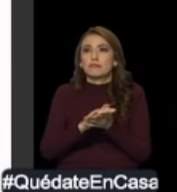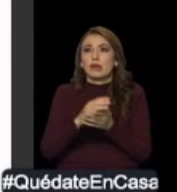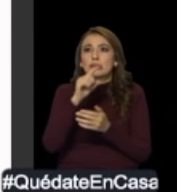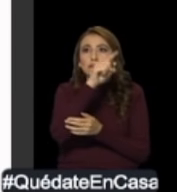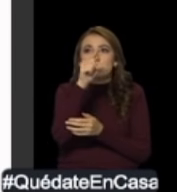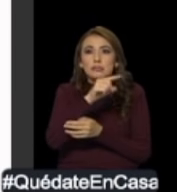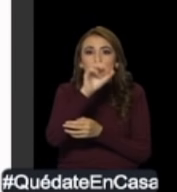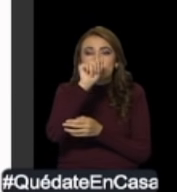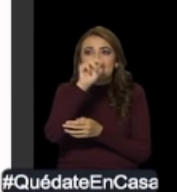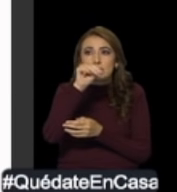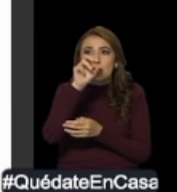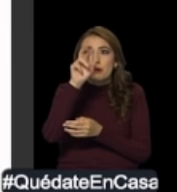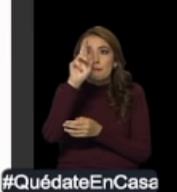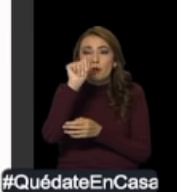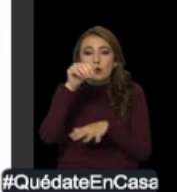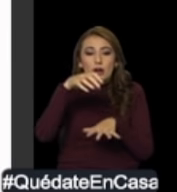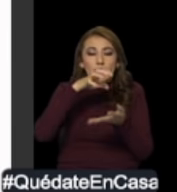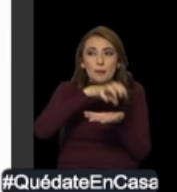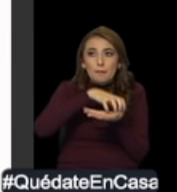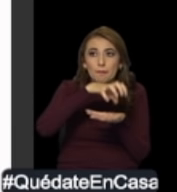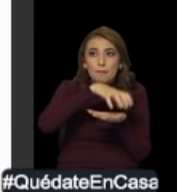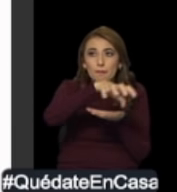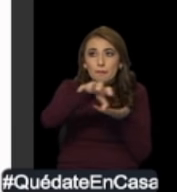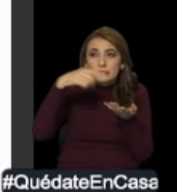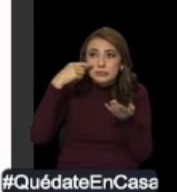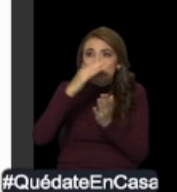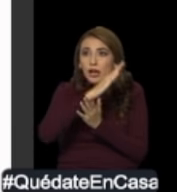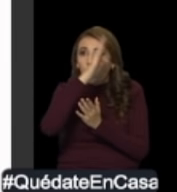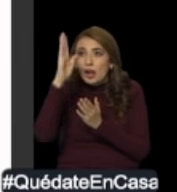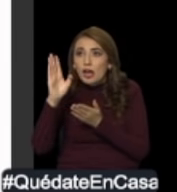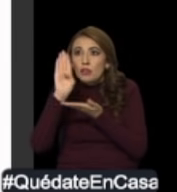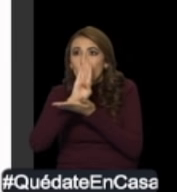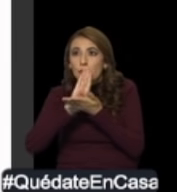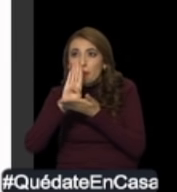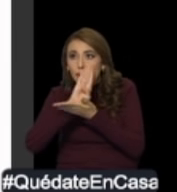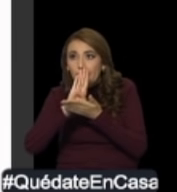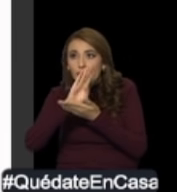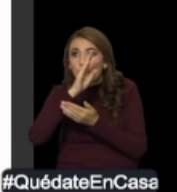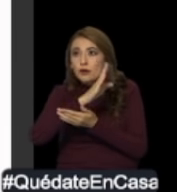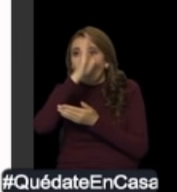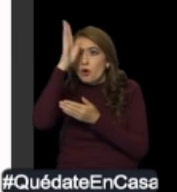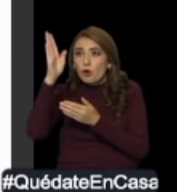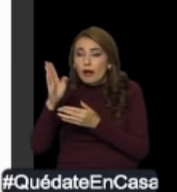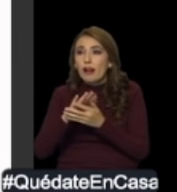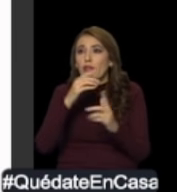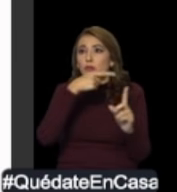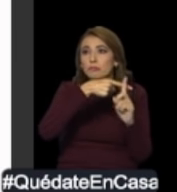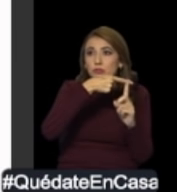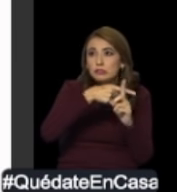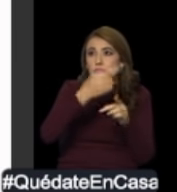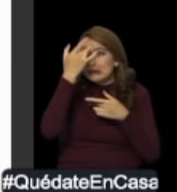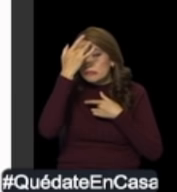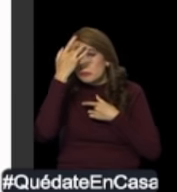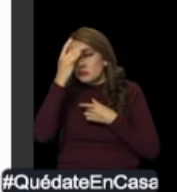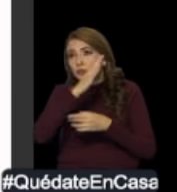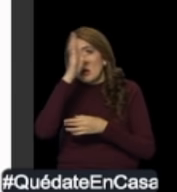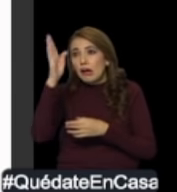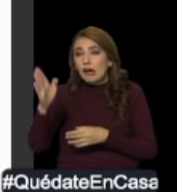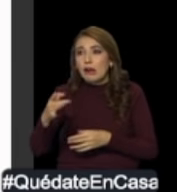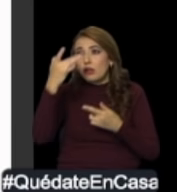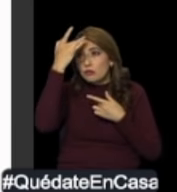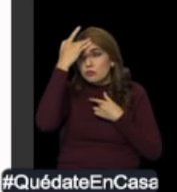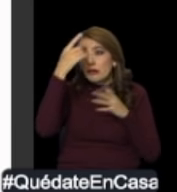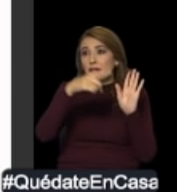datos, confirmado, descartado, sospechoso, y el total en la mano izquierda de la tabla superior. Y en la tabla